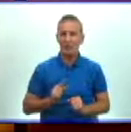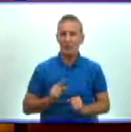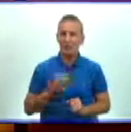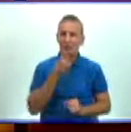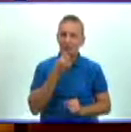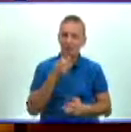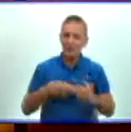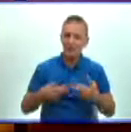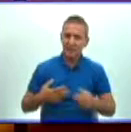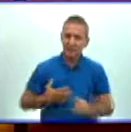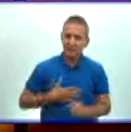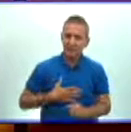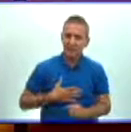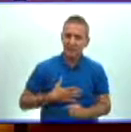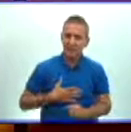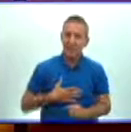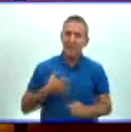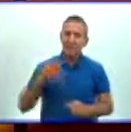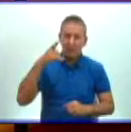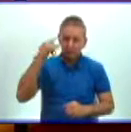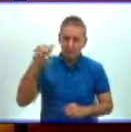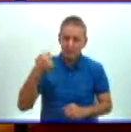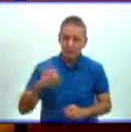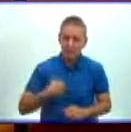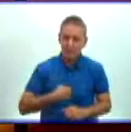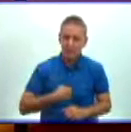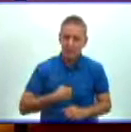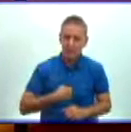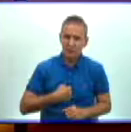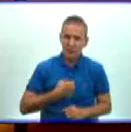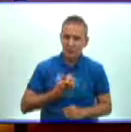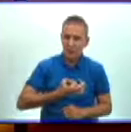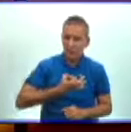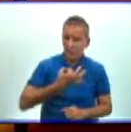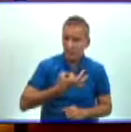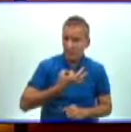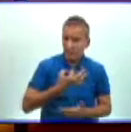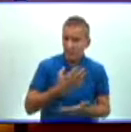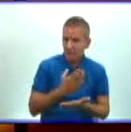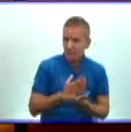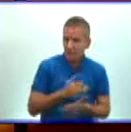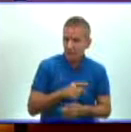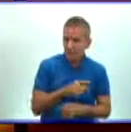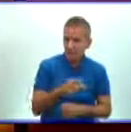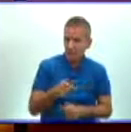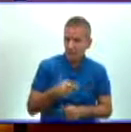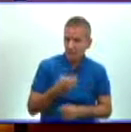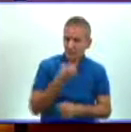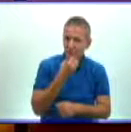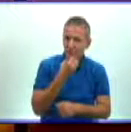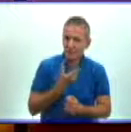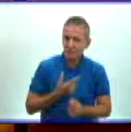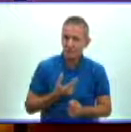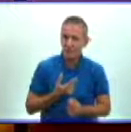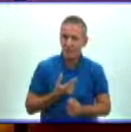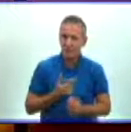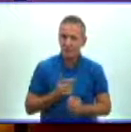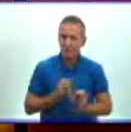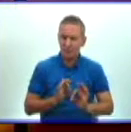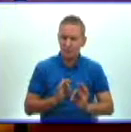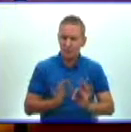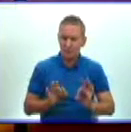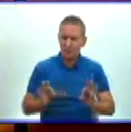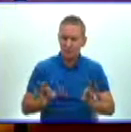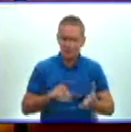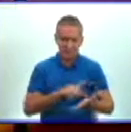sí con lo que yo he dado en la clase, ustedes pueden ir perfilando